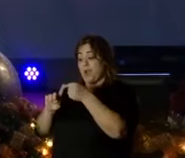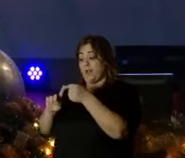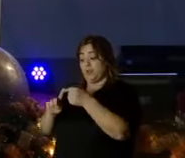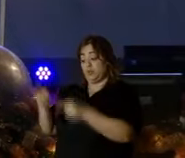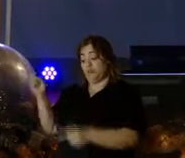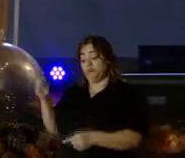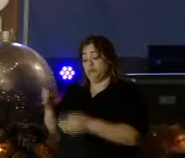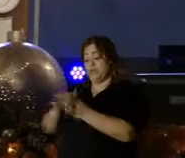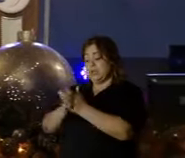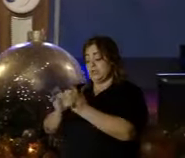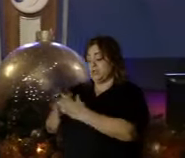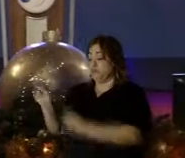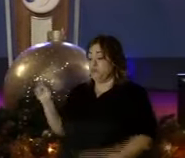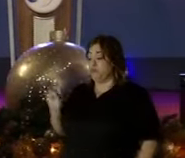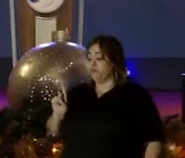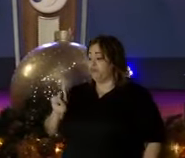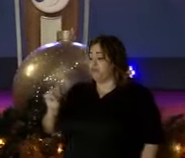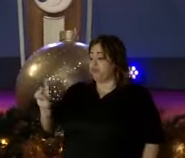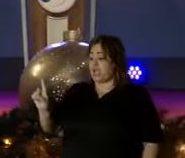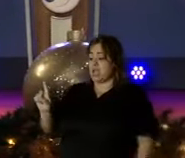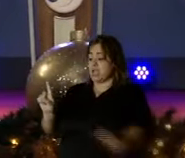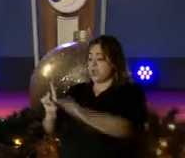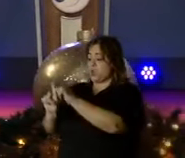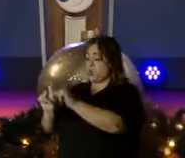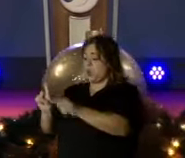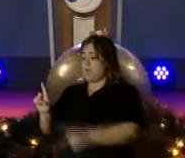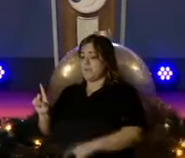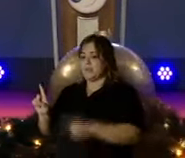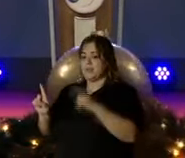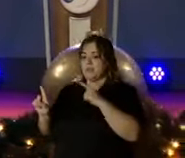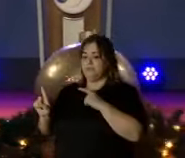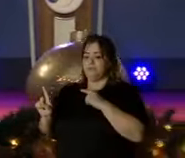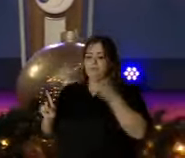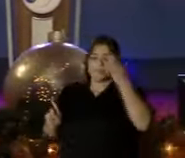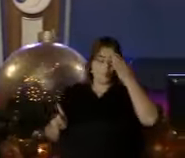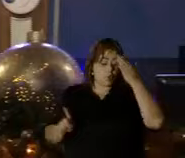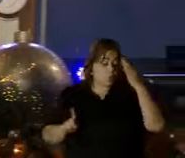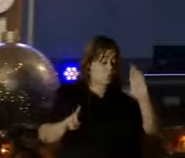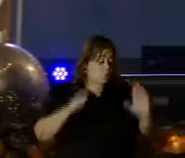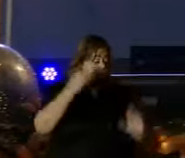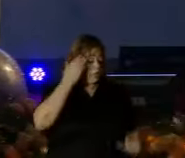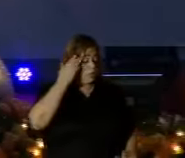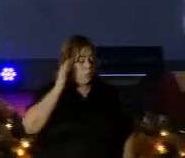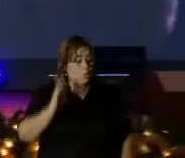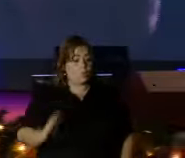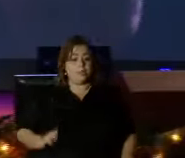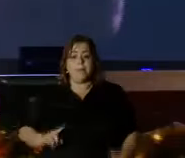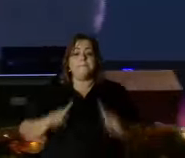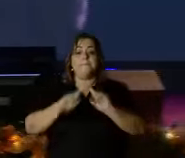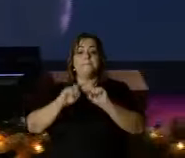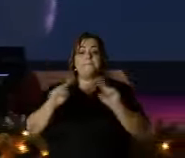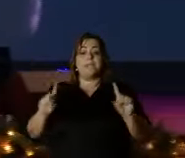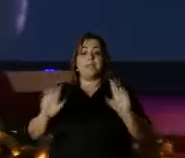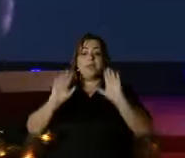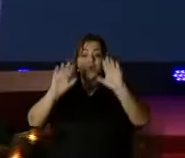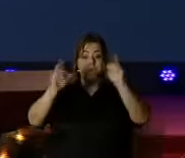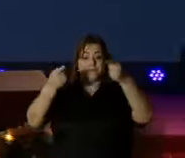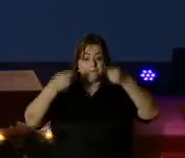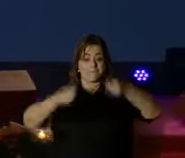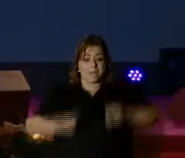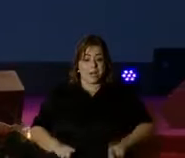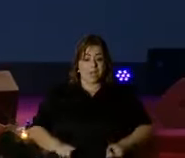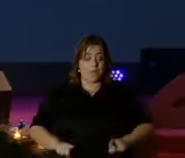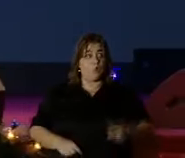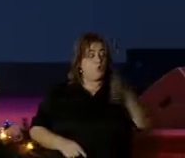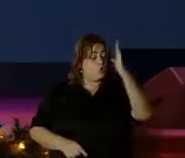en vez de consolarlo, iba allá lo ama. Yo no sé lo que te han dicho, pero mi milagro está vivo. Lo que Dios me prometió